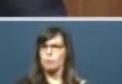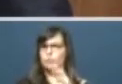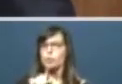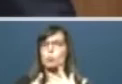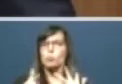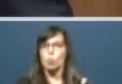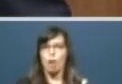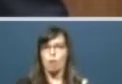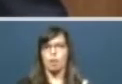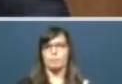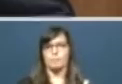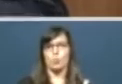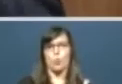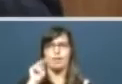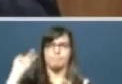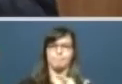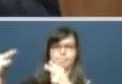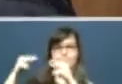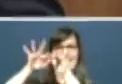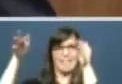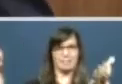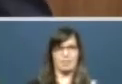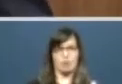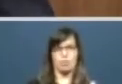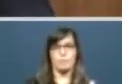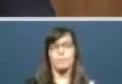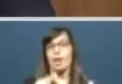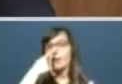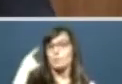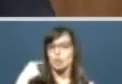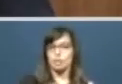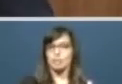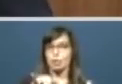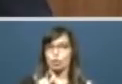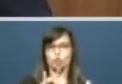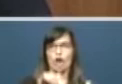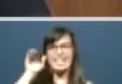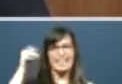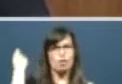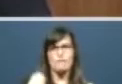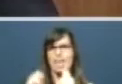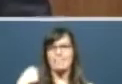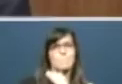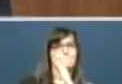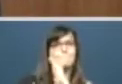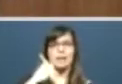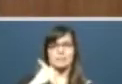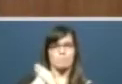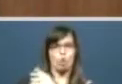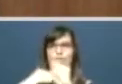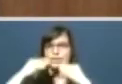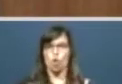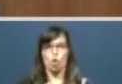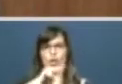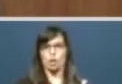internacionalización en 2013 castilla y león' alcanzó el mayor nivel de exportaciones de su historia su valor ascendió a